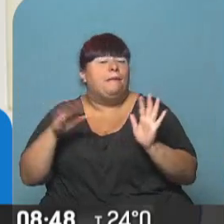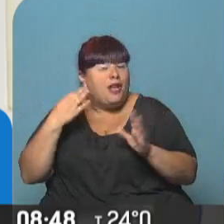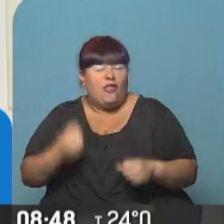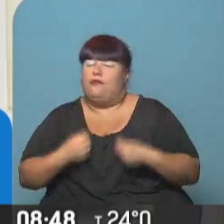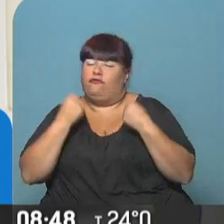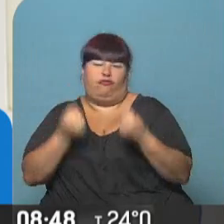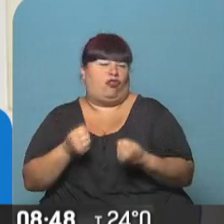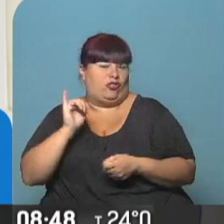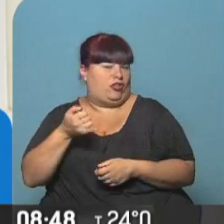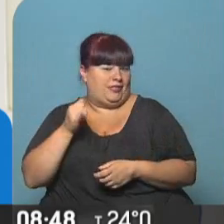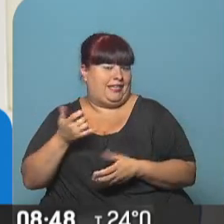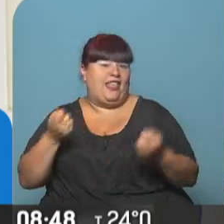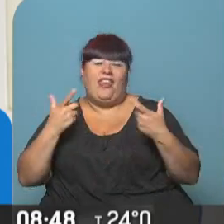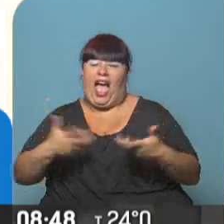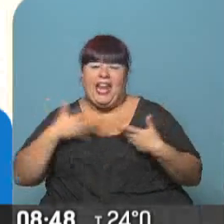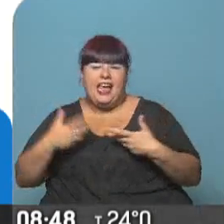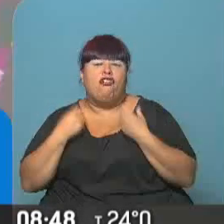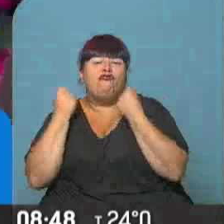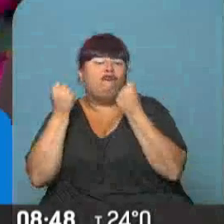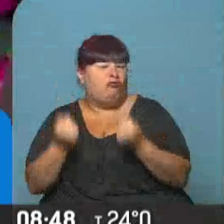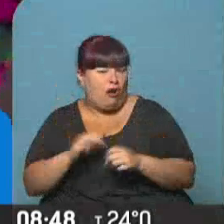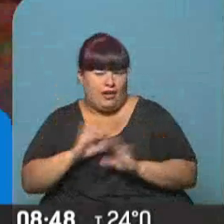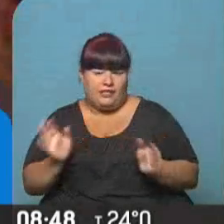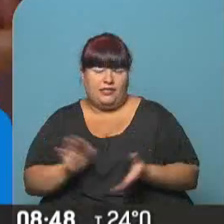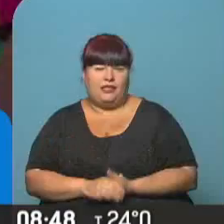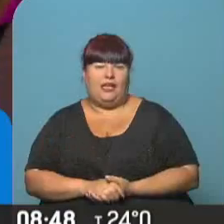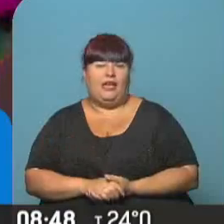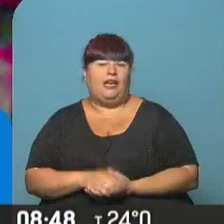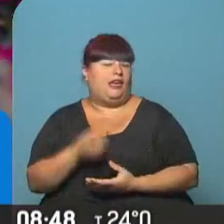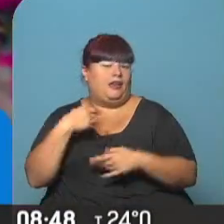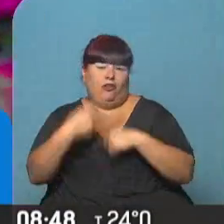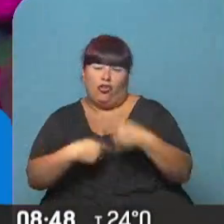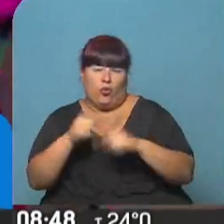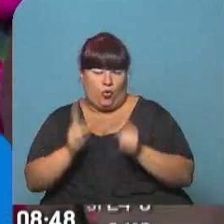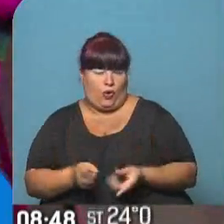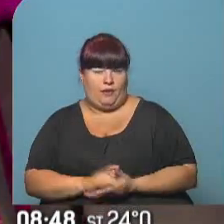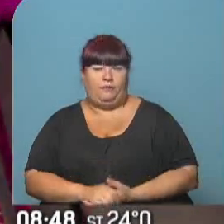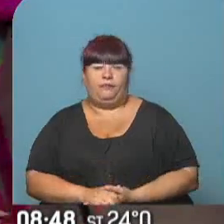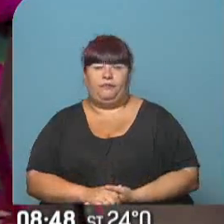ponerle sobre todo alegría y fuerzas y salir adelante.